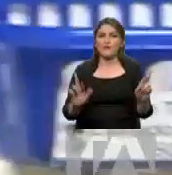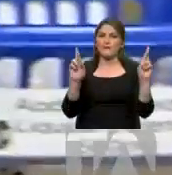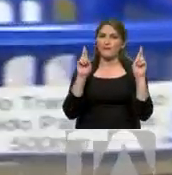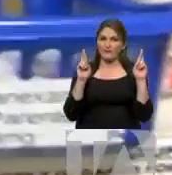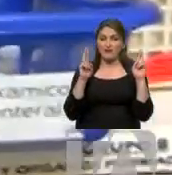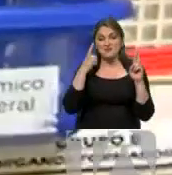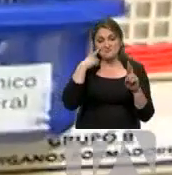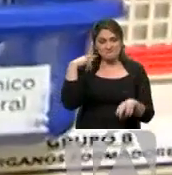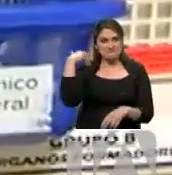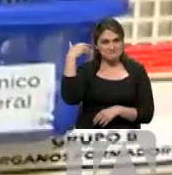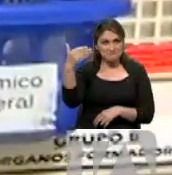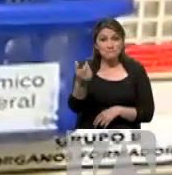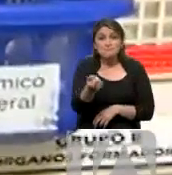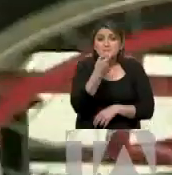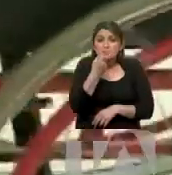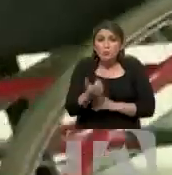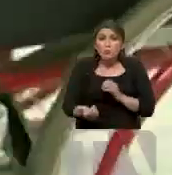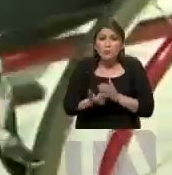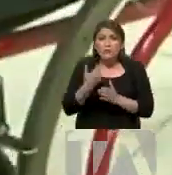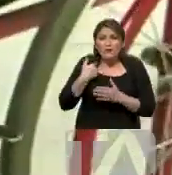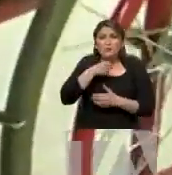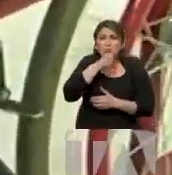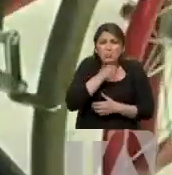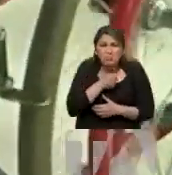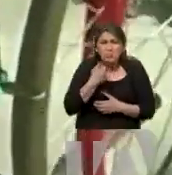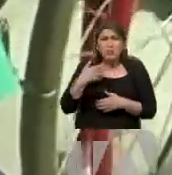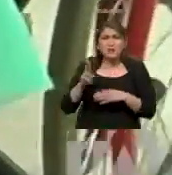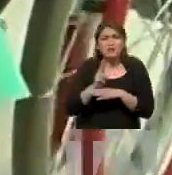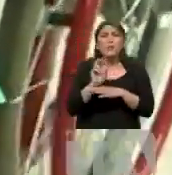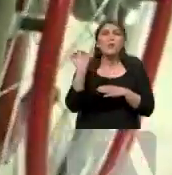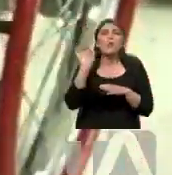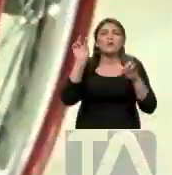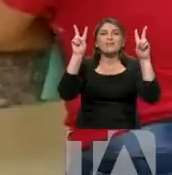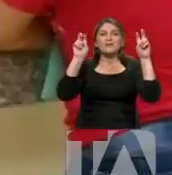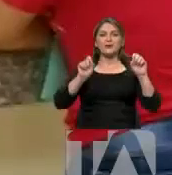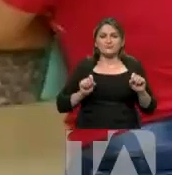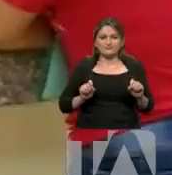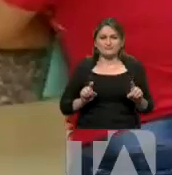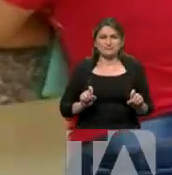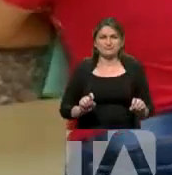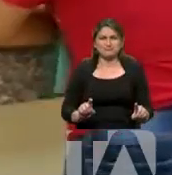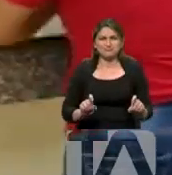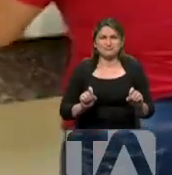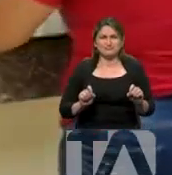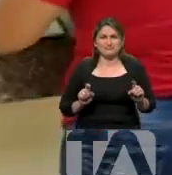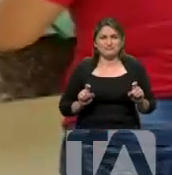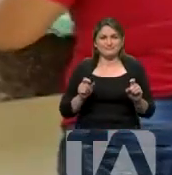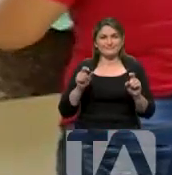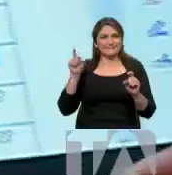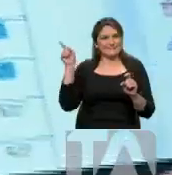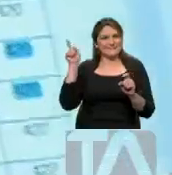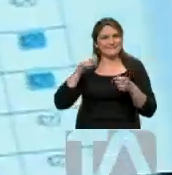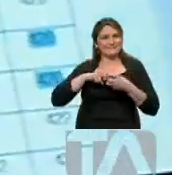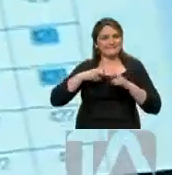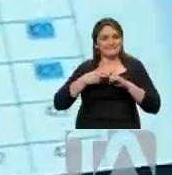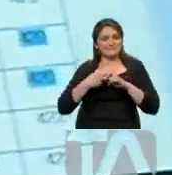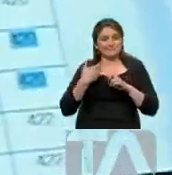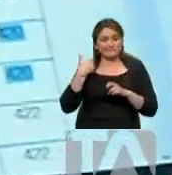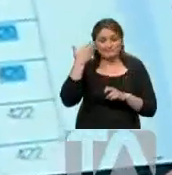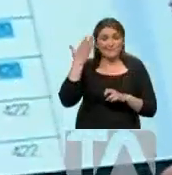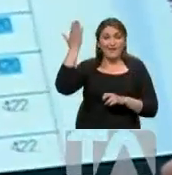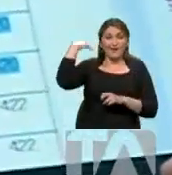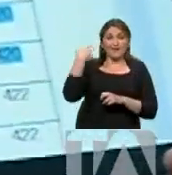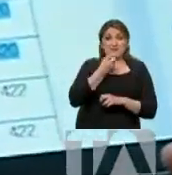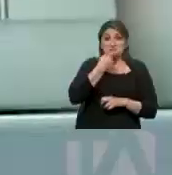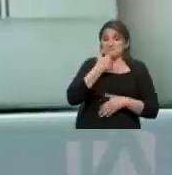en la actualización de los medicamentos, como los usados para el linfoma de Hodgkin, que quedaron fuera debido a que se ingresó lo revisado hasta enero